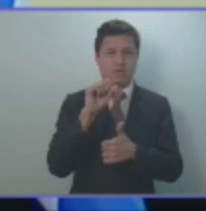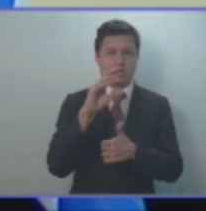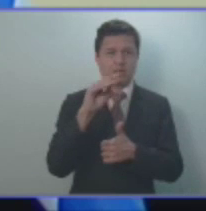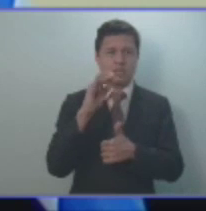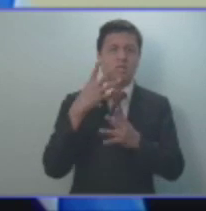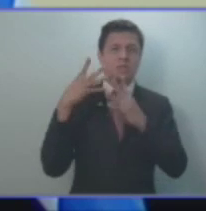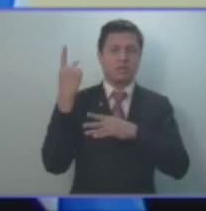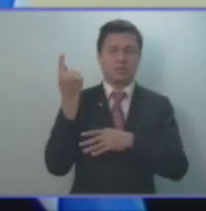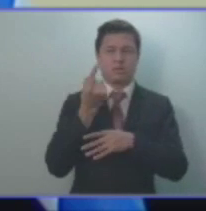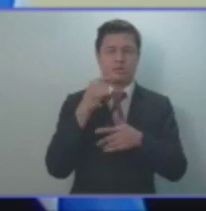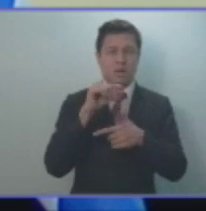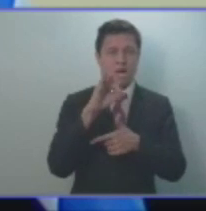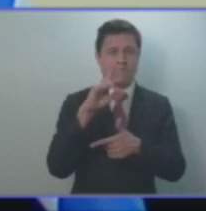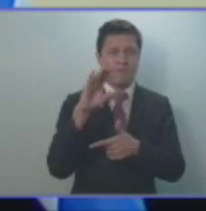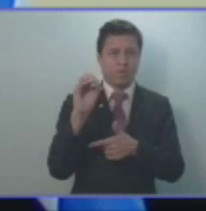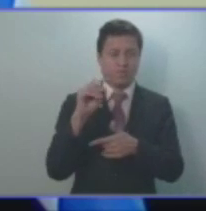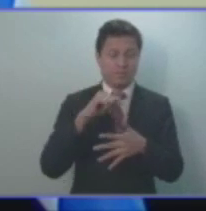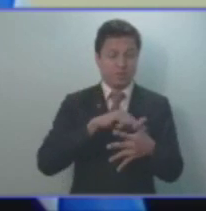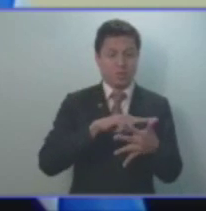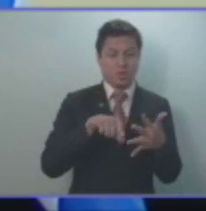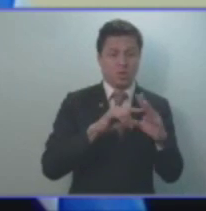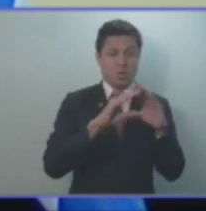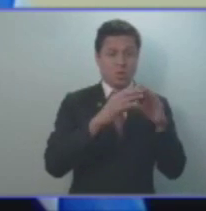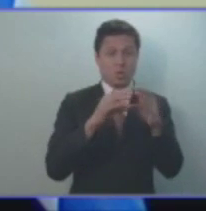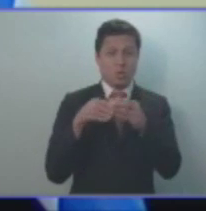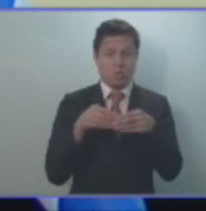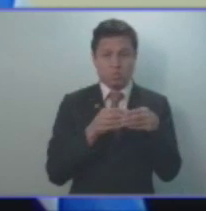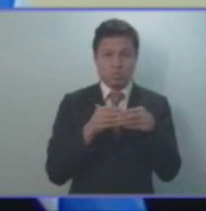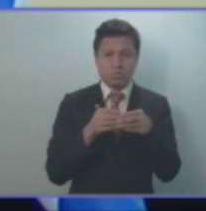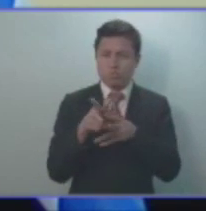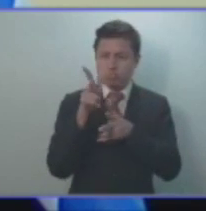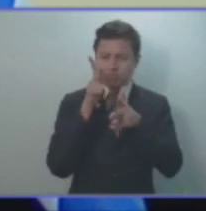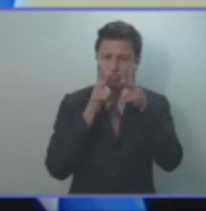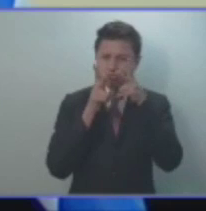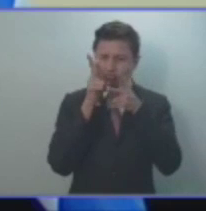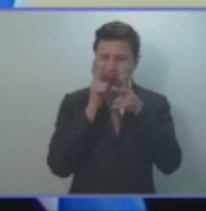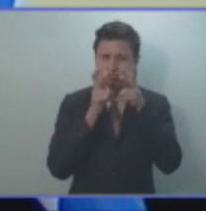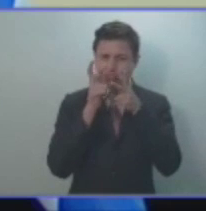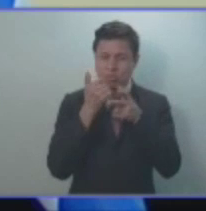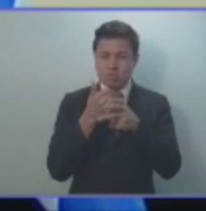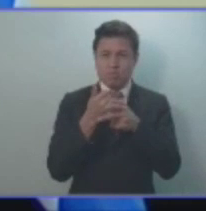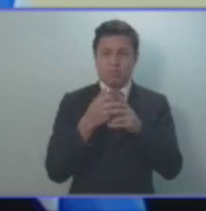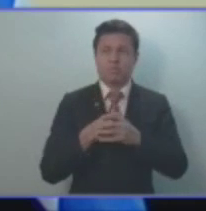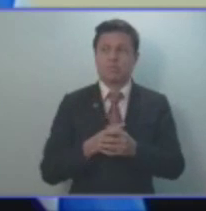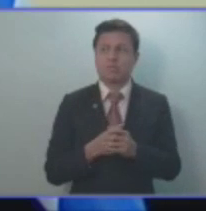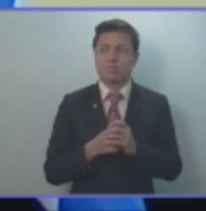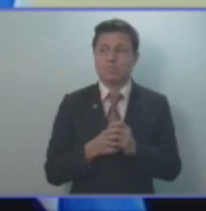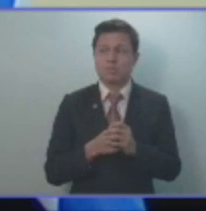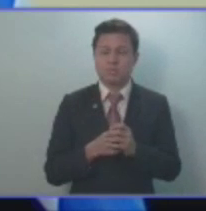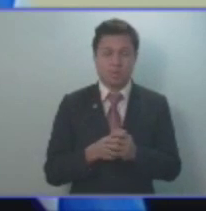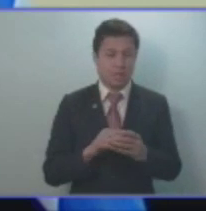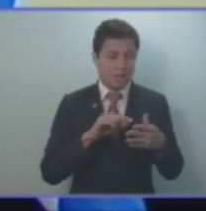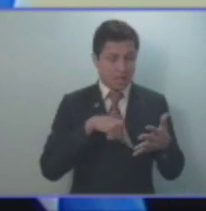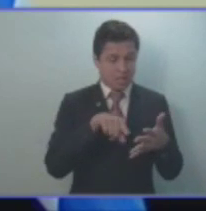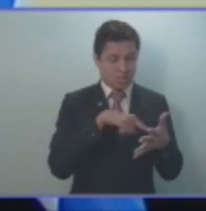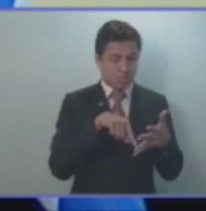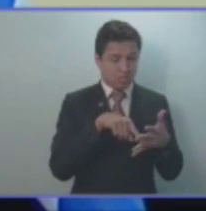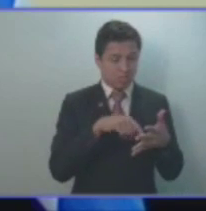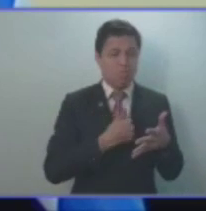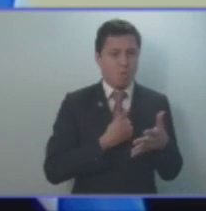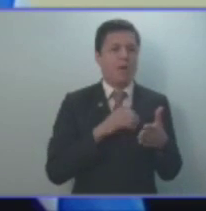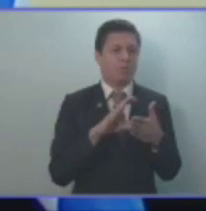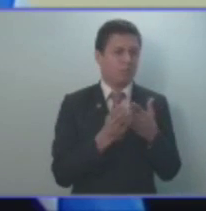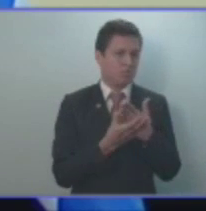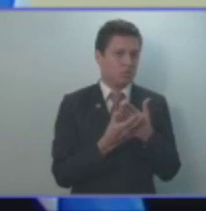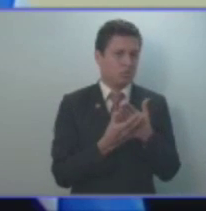afrodescendientes. Dichos grupos observan sus propias manifestaciones culturales vivas